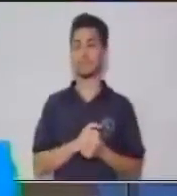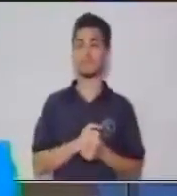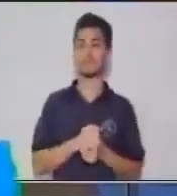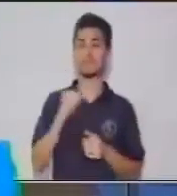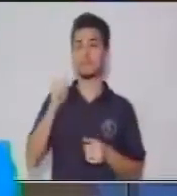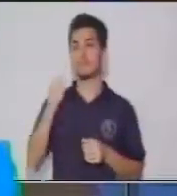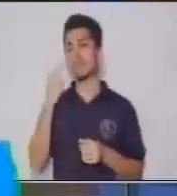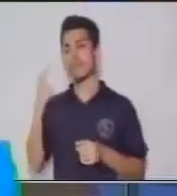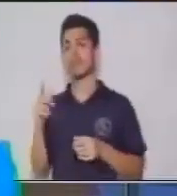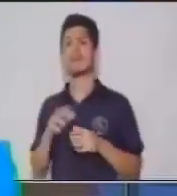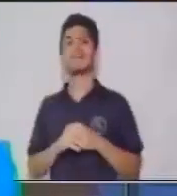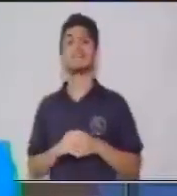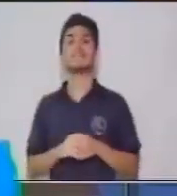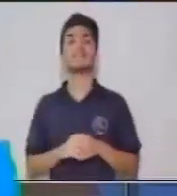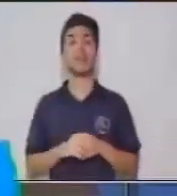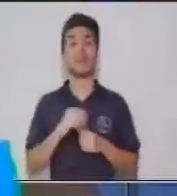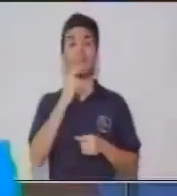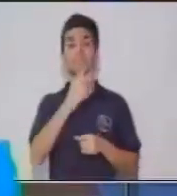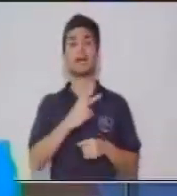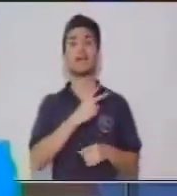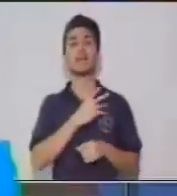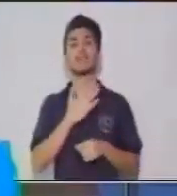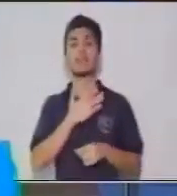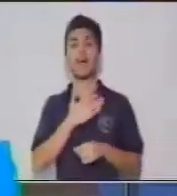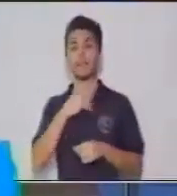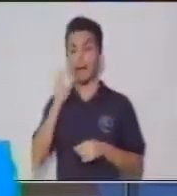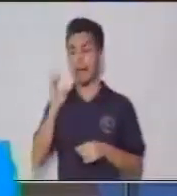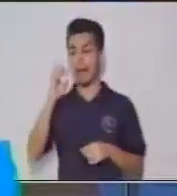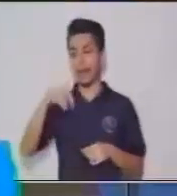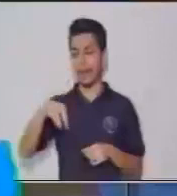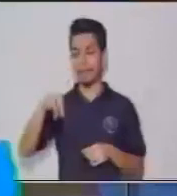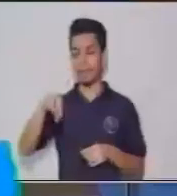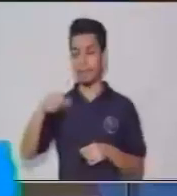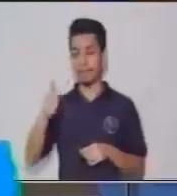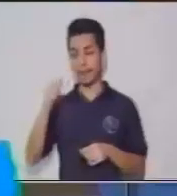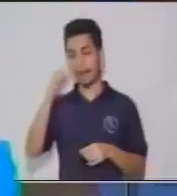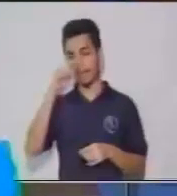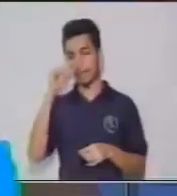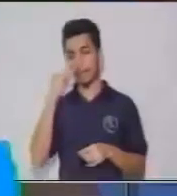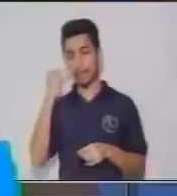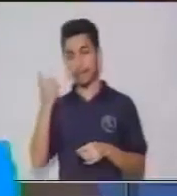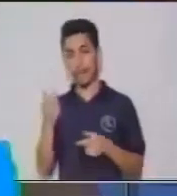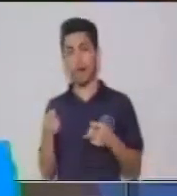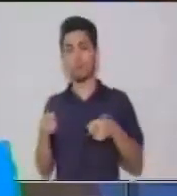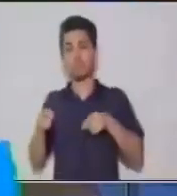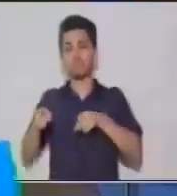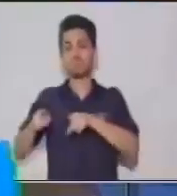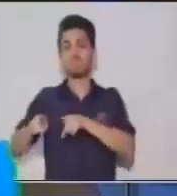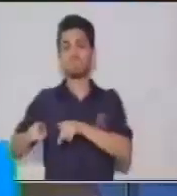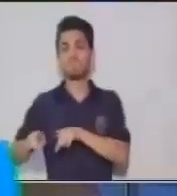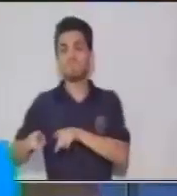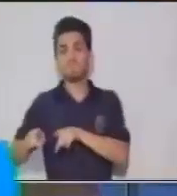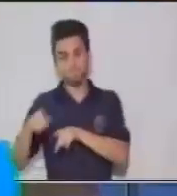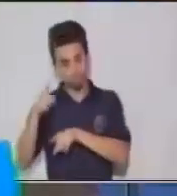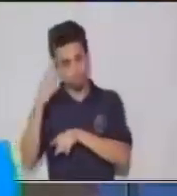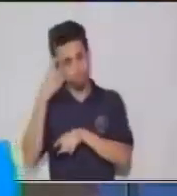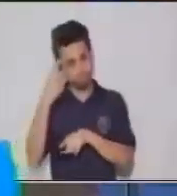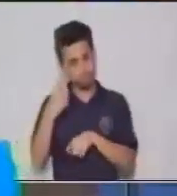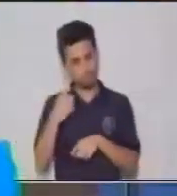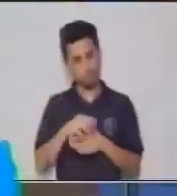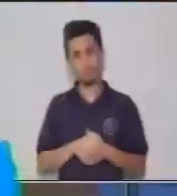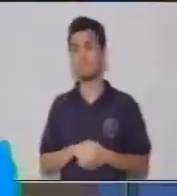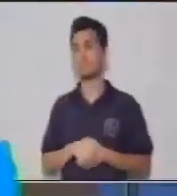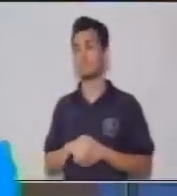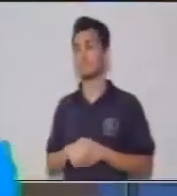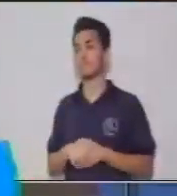a ver lo que es el valor de la empatía. ¿Pero qué es la empatía? ¿Han escuchado de este valor? ¿Alguien sabe? Bueno,